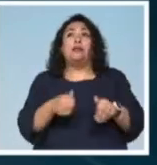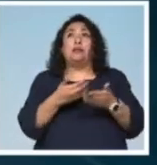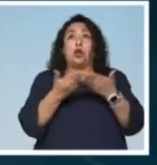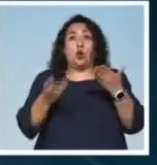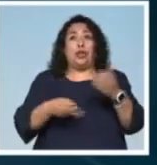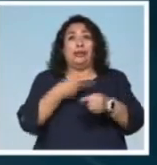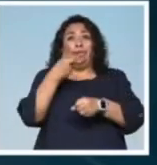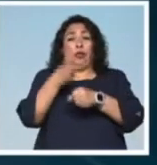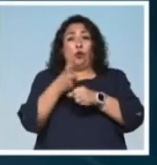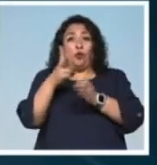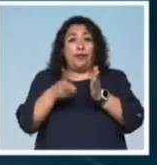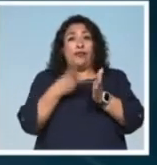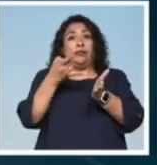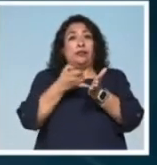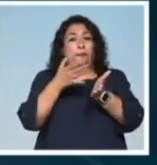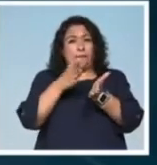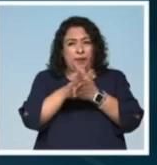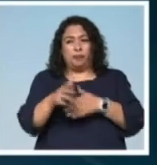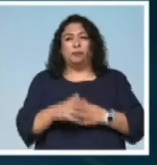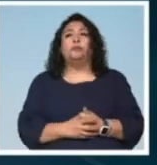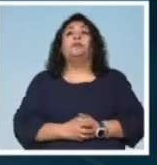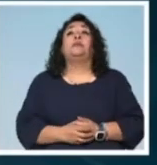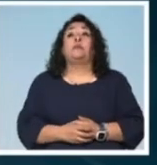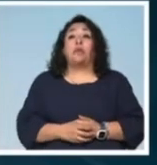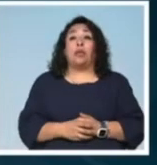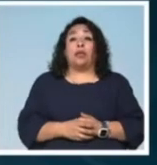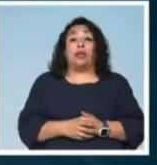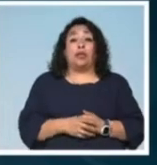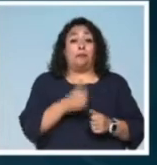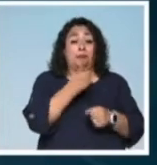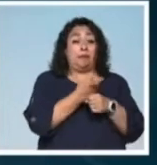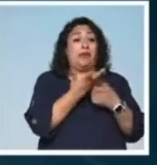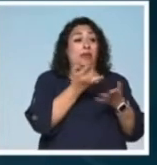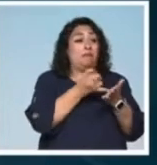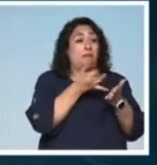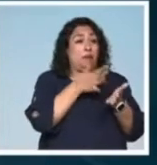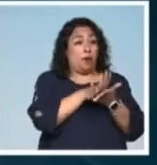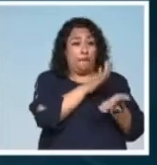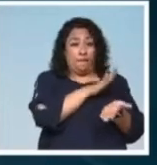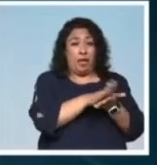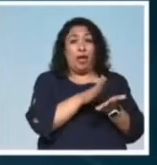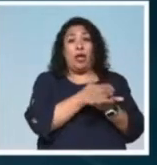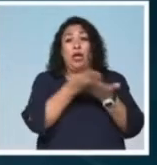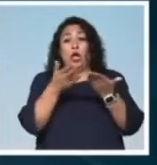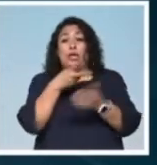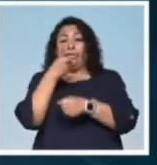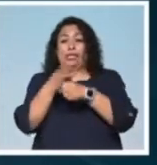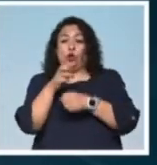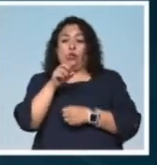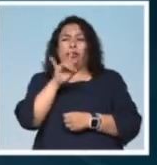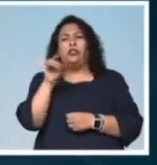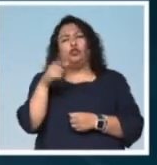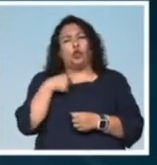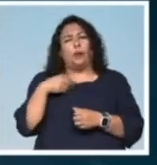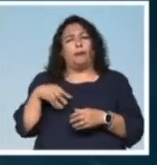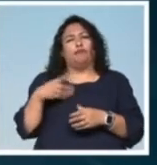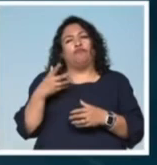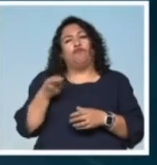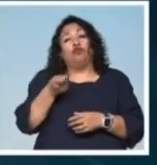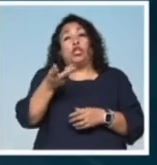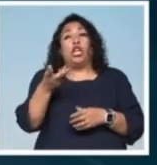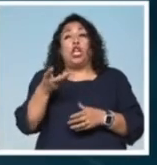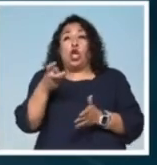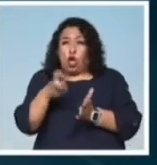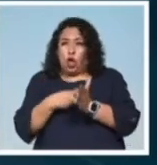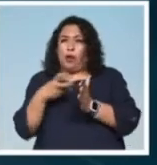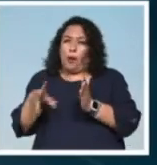segunda edición. Esta es la segunda edición, me gusta llamarla la edición corregida y aumentada de